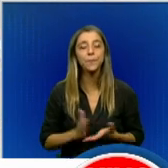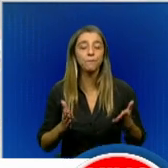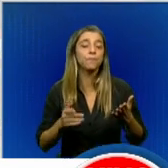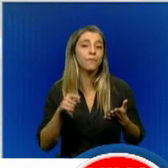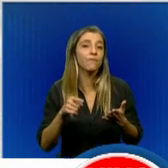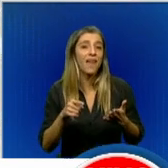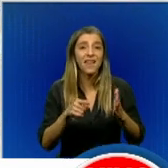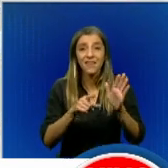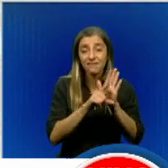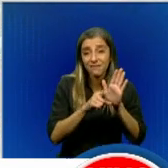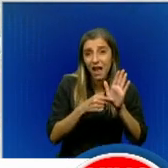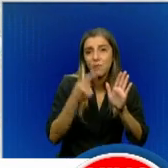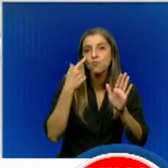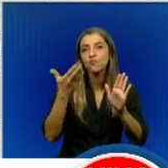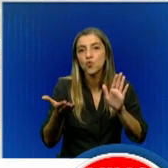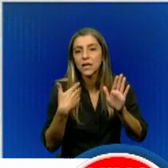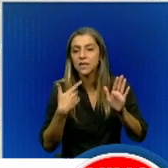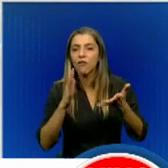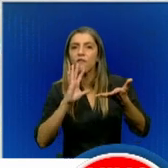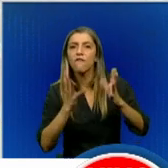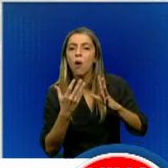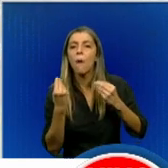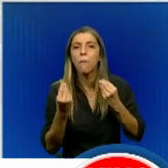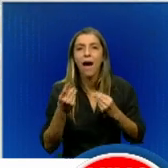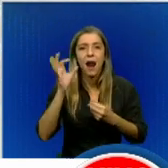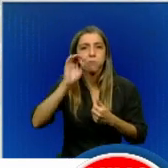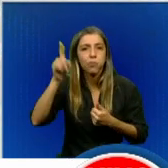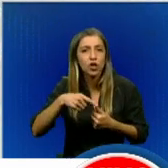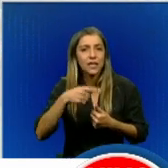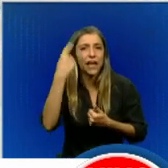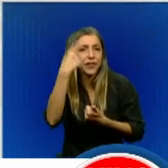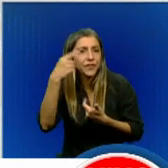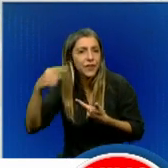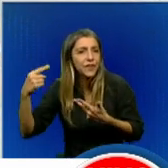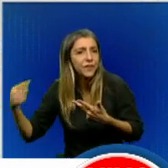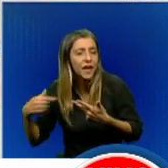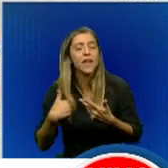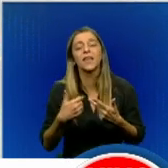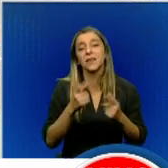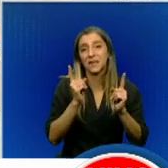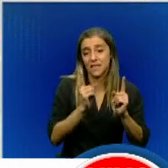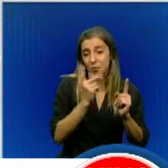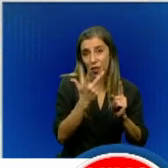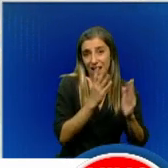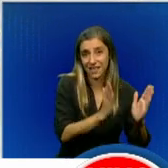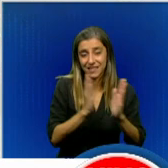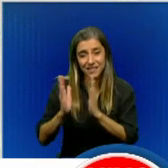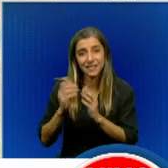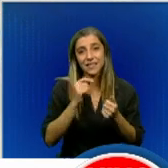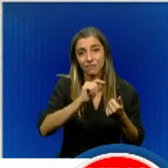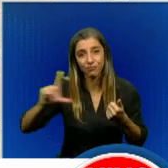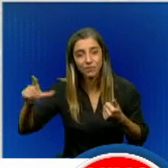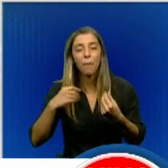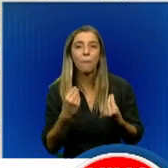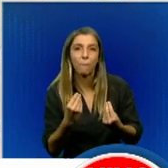implica la práctica con las nuevas alícuotas marginales es calor gradas entre segmentos en función del nivel